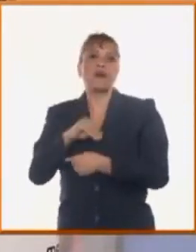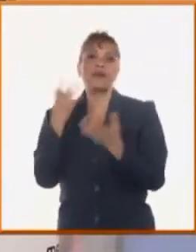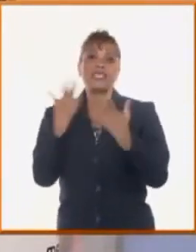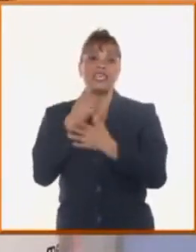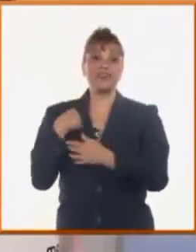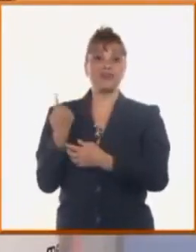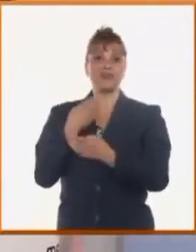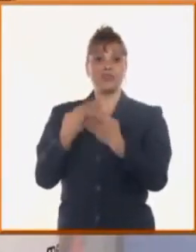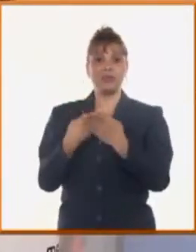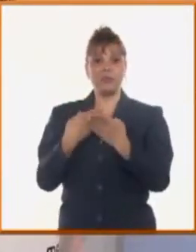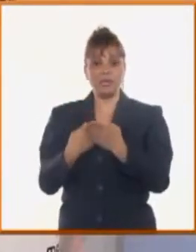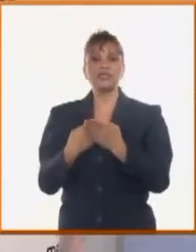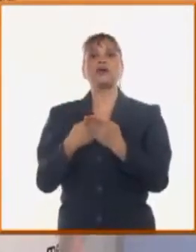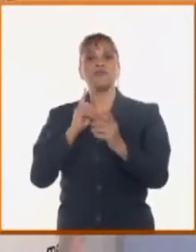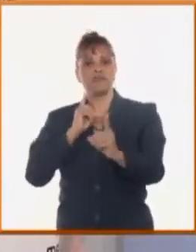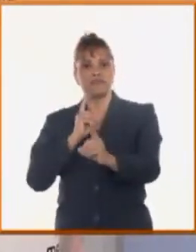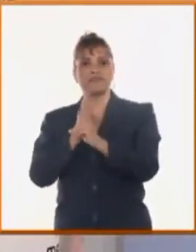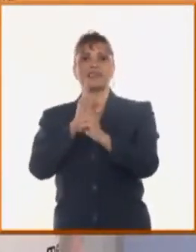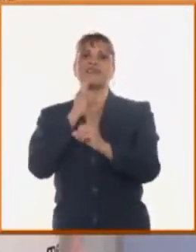en una condición que no sea de expositor,